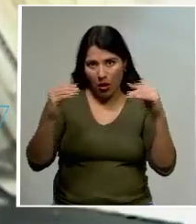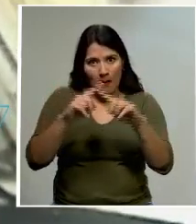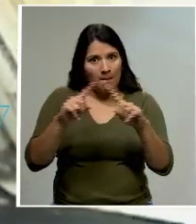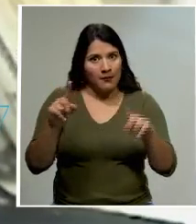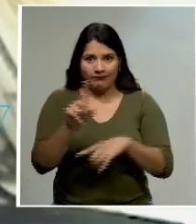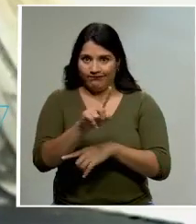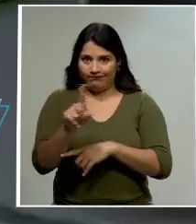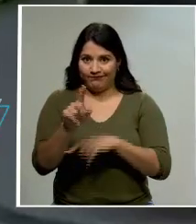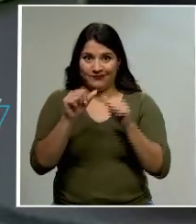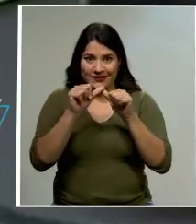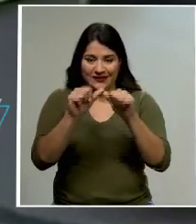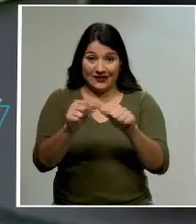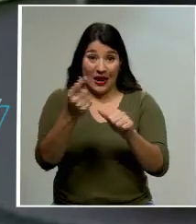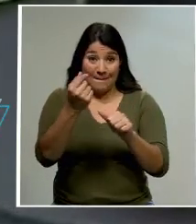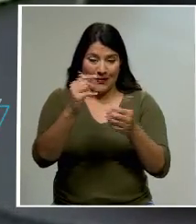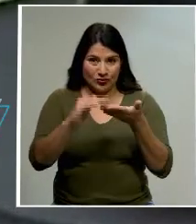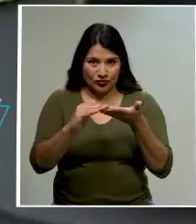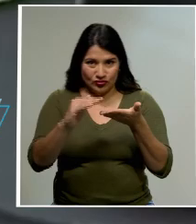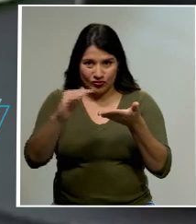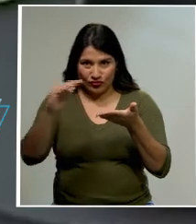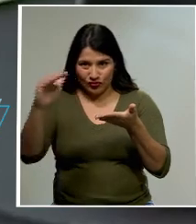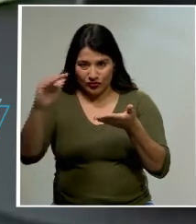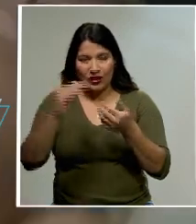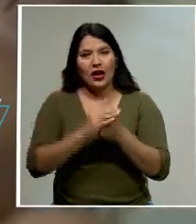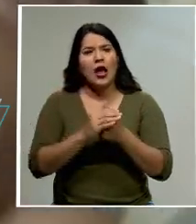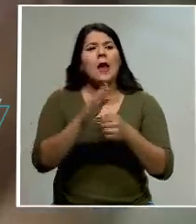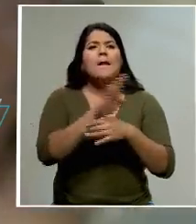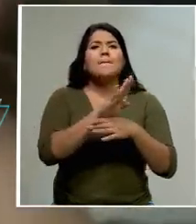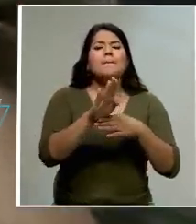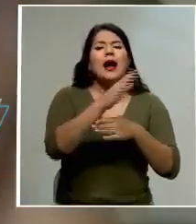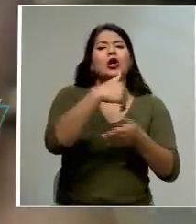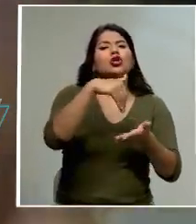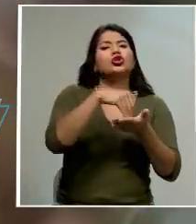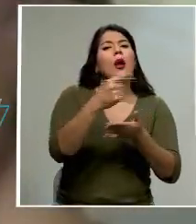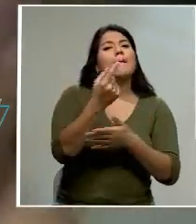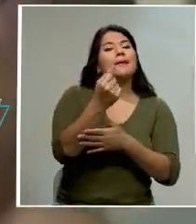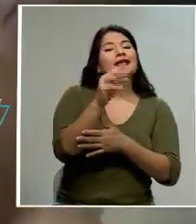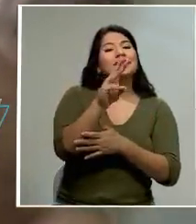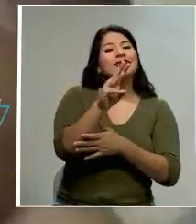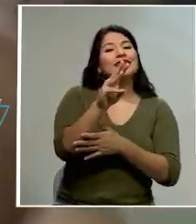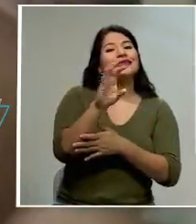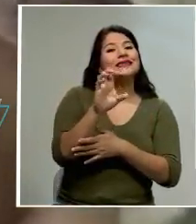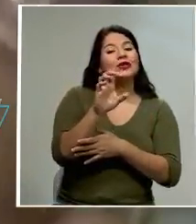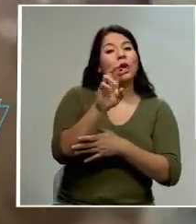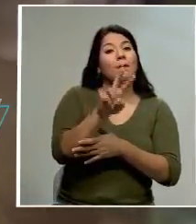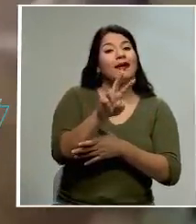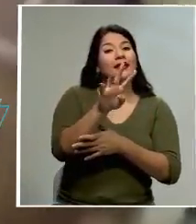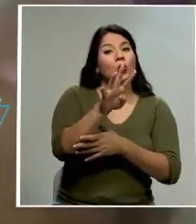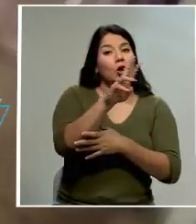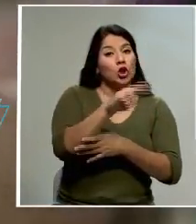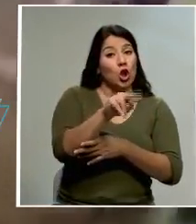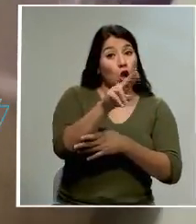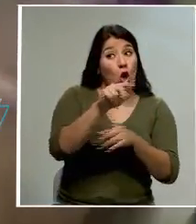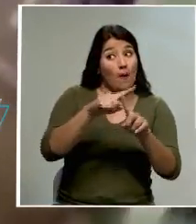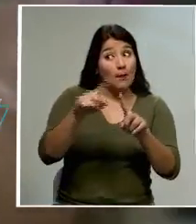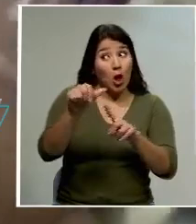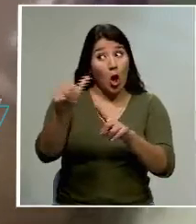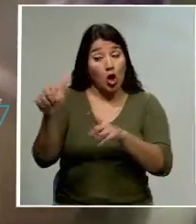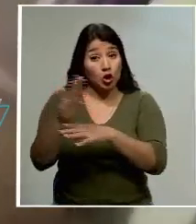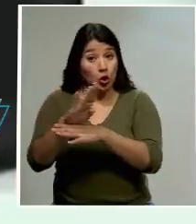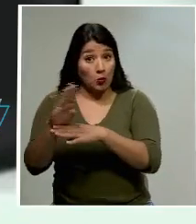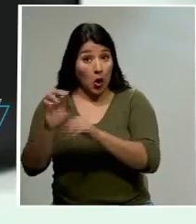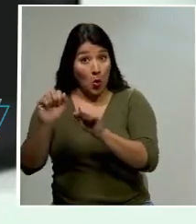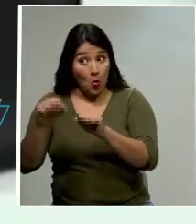precio. Este martes, aunque su precio de referencia en el Banco Central era de 624 colones, en ventanilla se podía encontrar